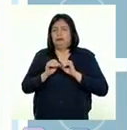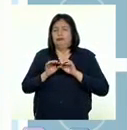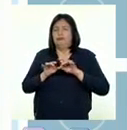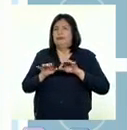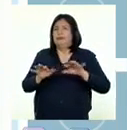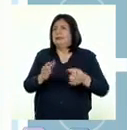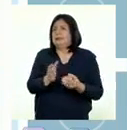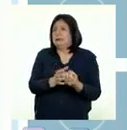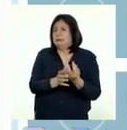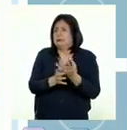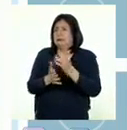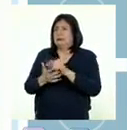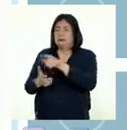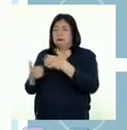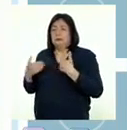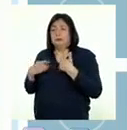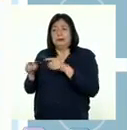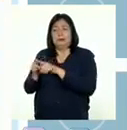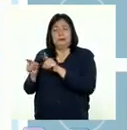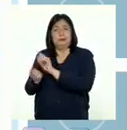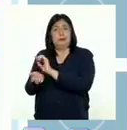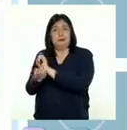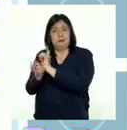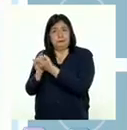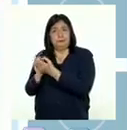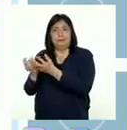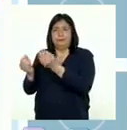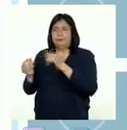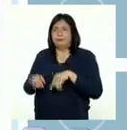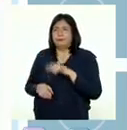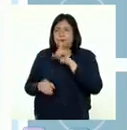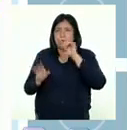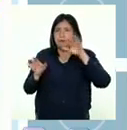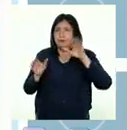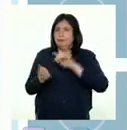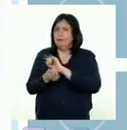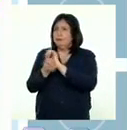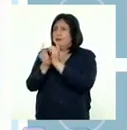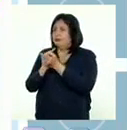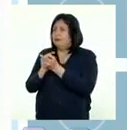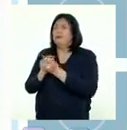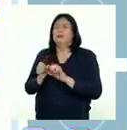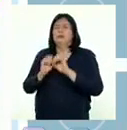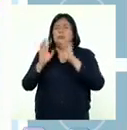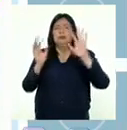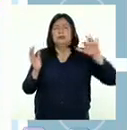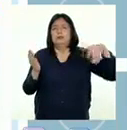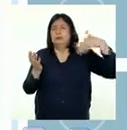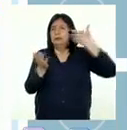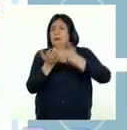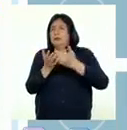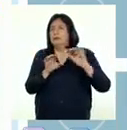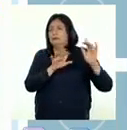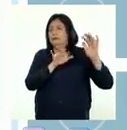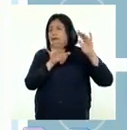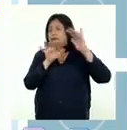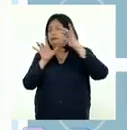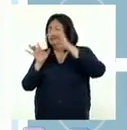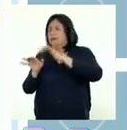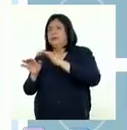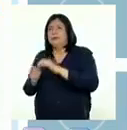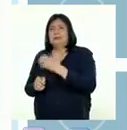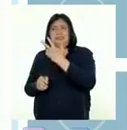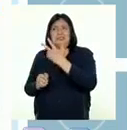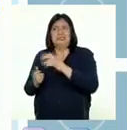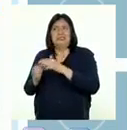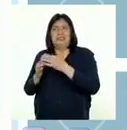reproducción. En los animales también observamos cambios. Muchas aves han modificado su fecha de llegada después de la migración alrededor de